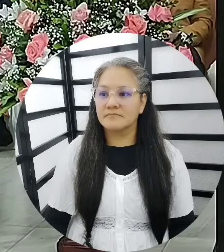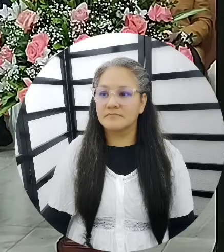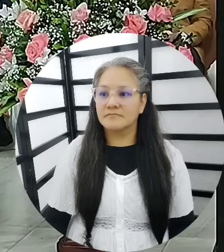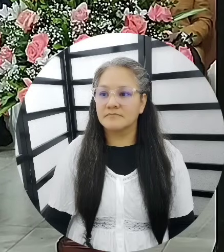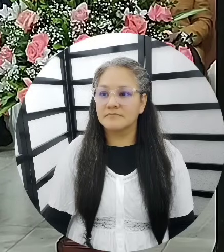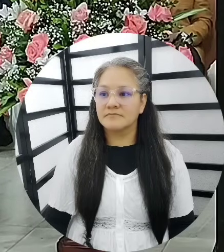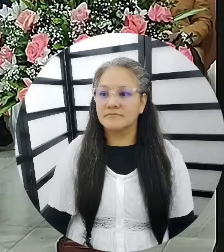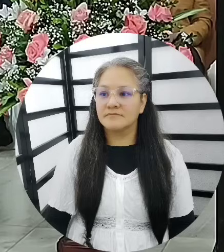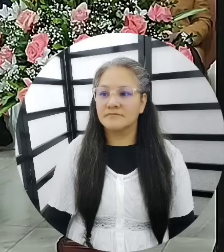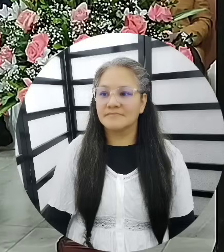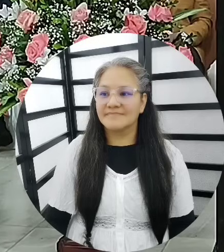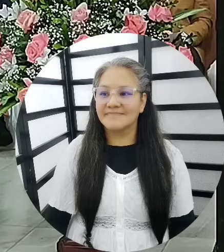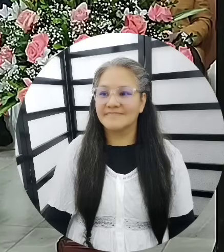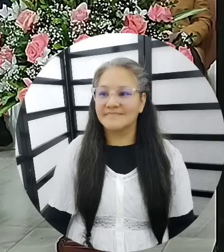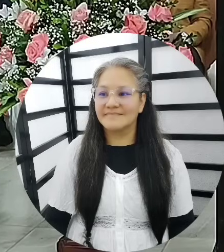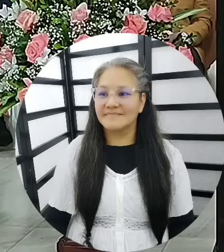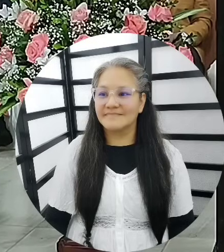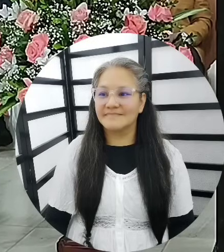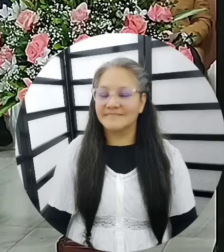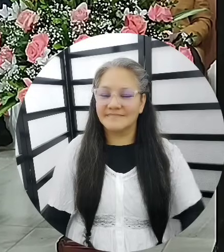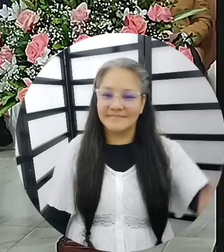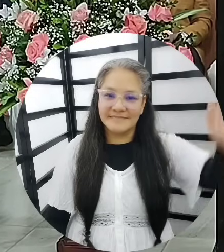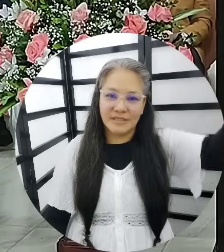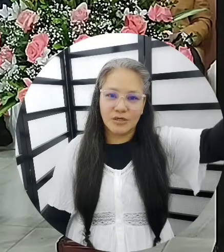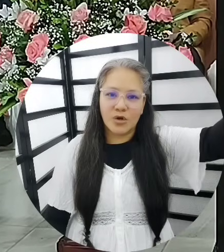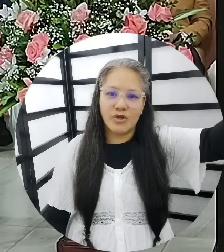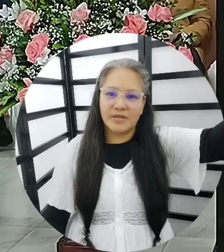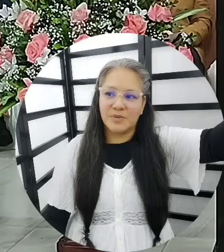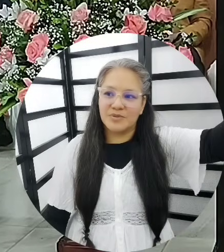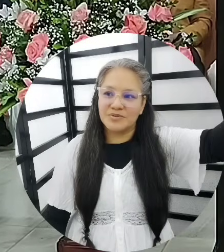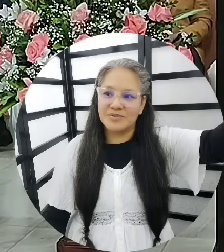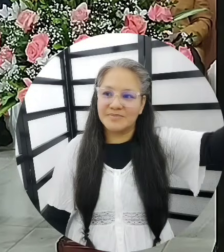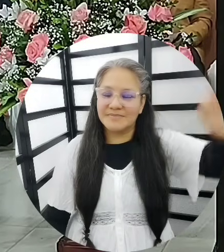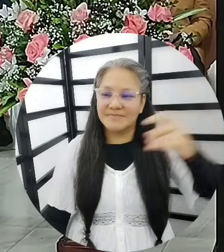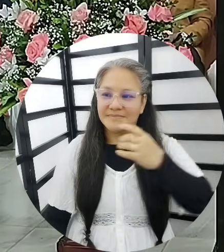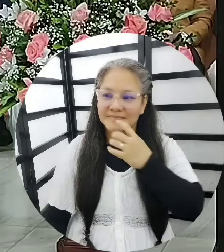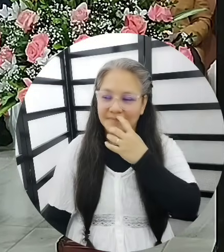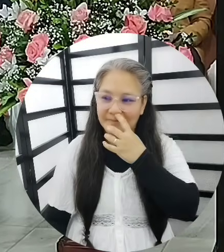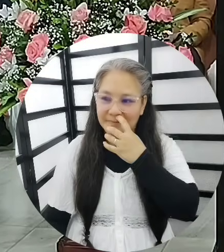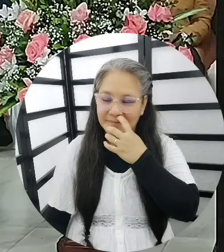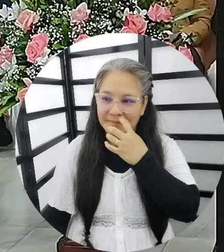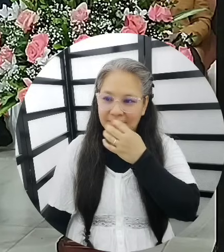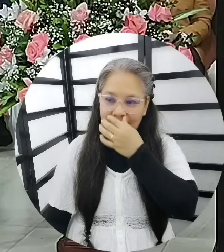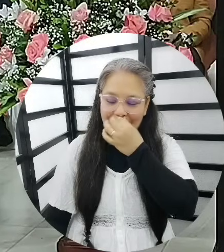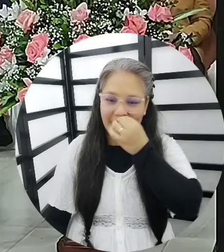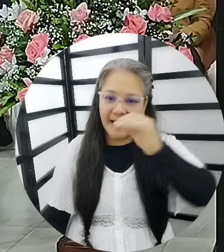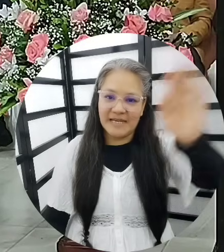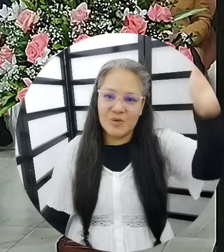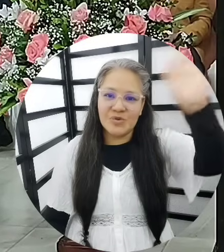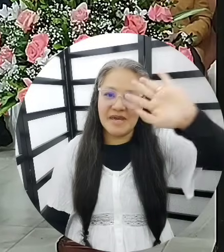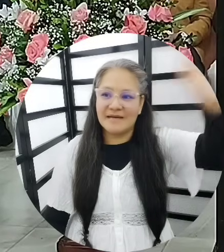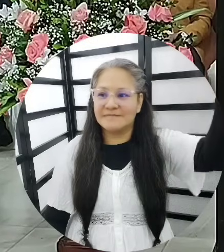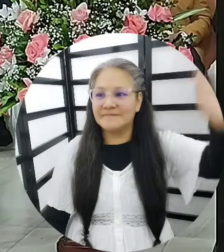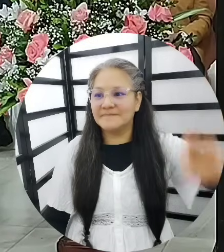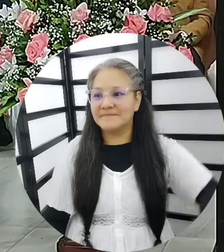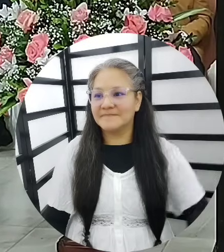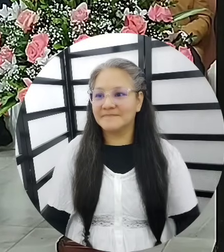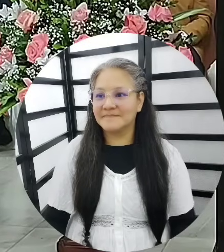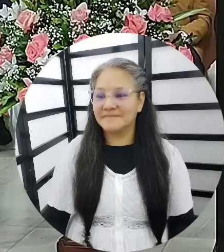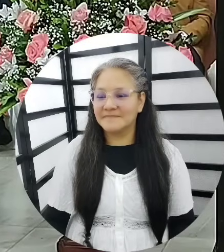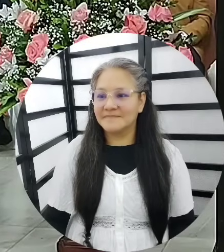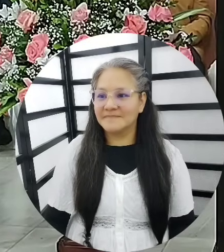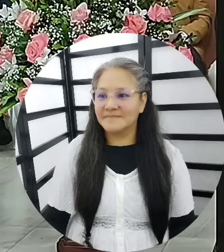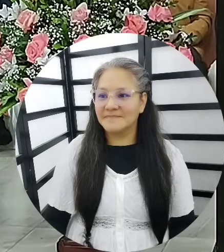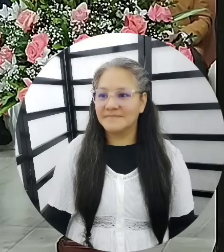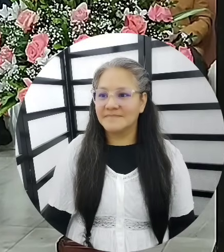cómo me conoce? Dice, yo lo veo en mi país, en África, por las redes, lo conozco. ¿Los conocen? Alabado Dios.